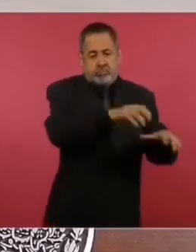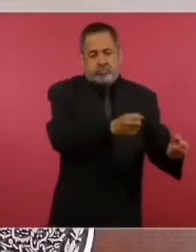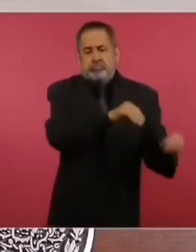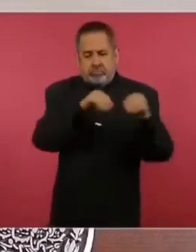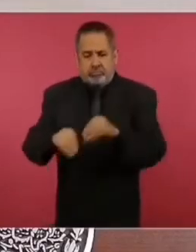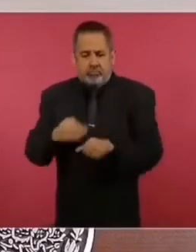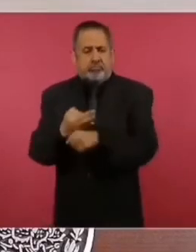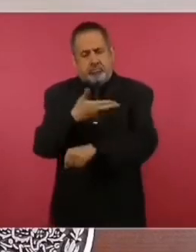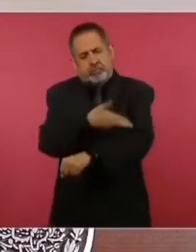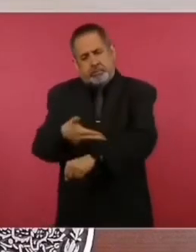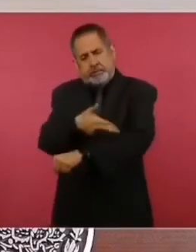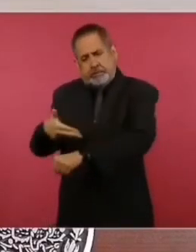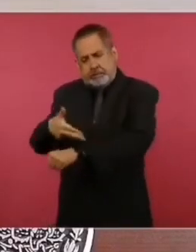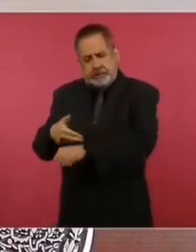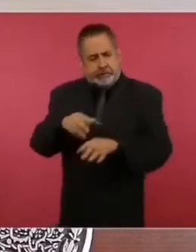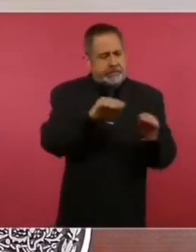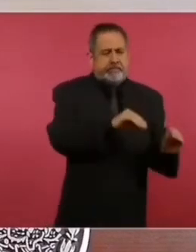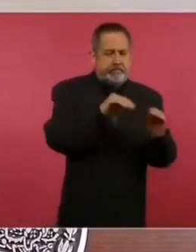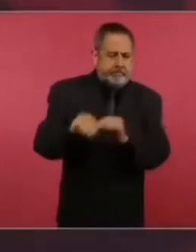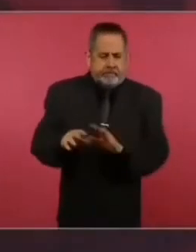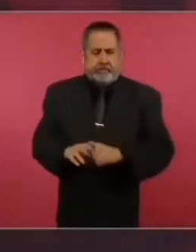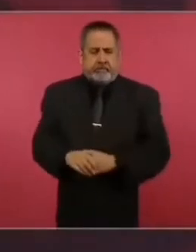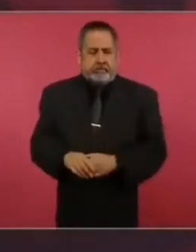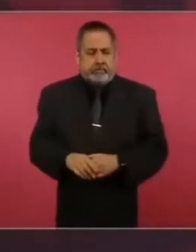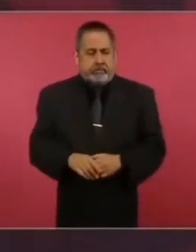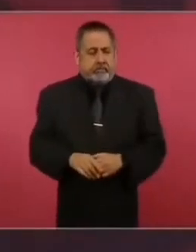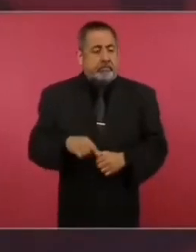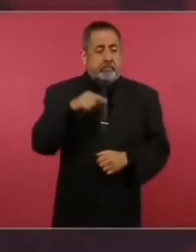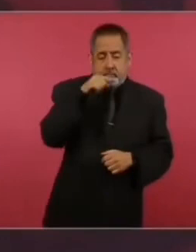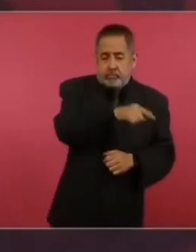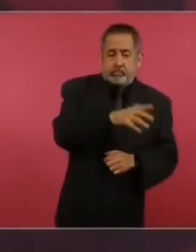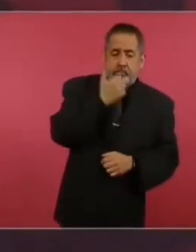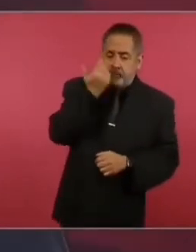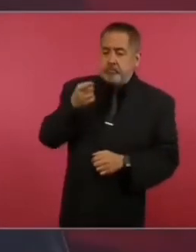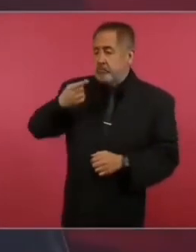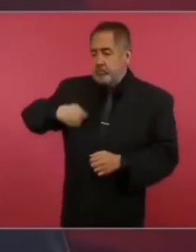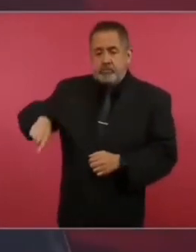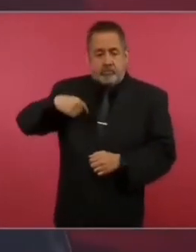Se están haciendo los trámites. Lo que estaban buscando es que nosotros